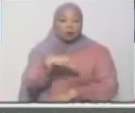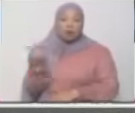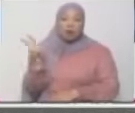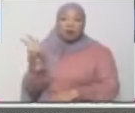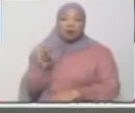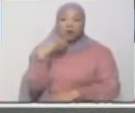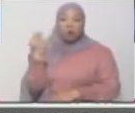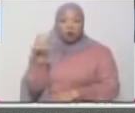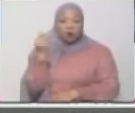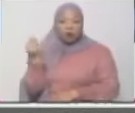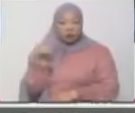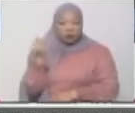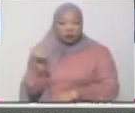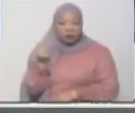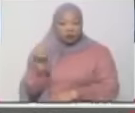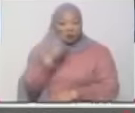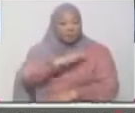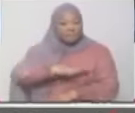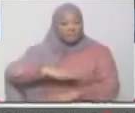Joven, la gran misión